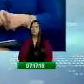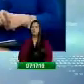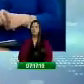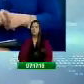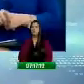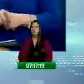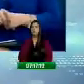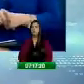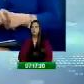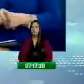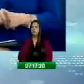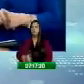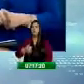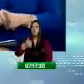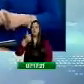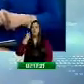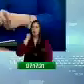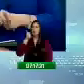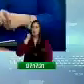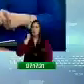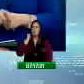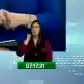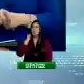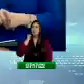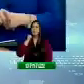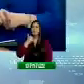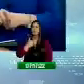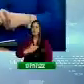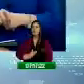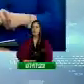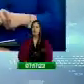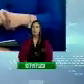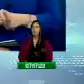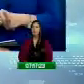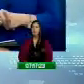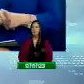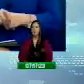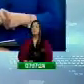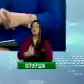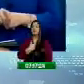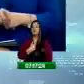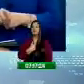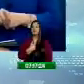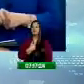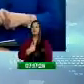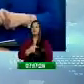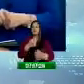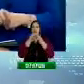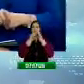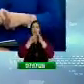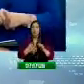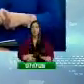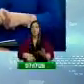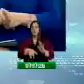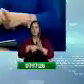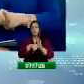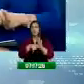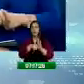¿no? El día de ayer me han esperado los resultados y está negativa. Sin embargo, tuve que